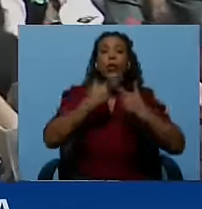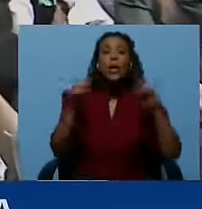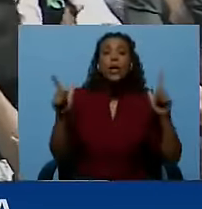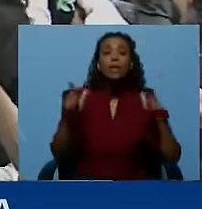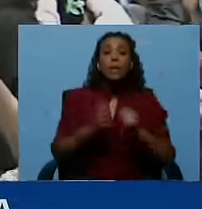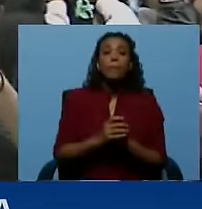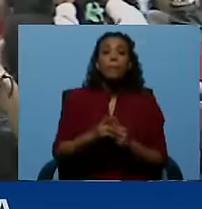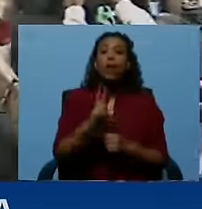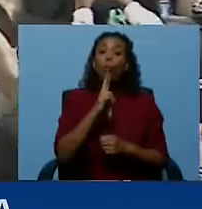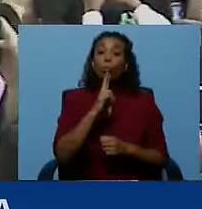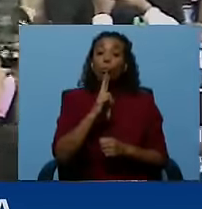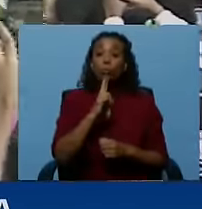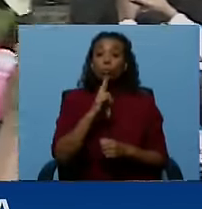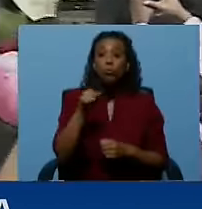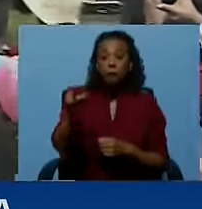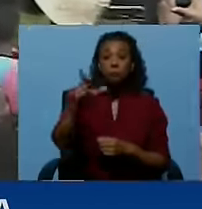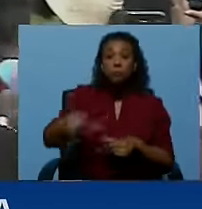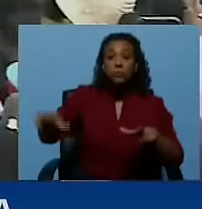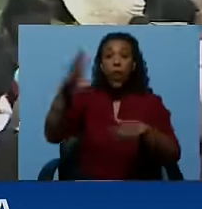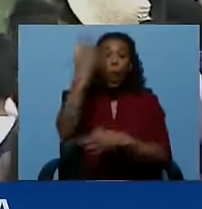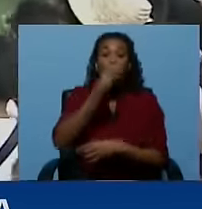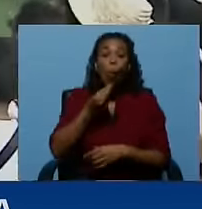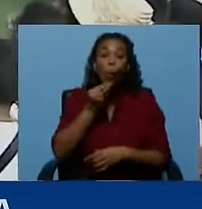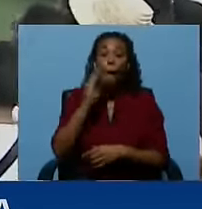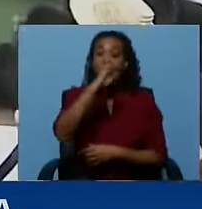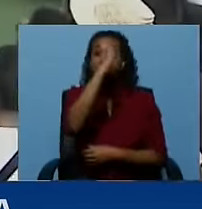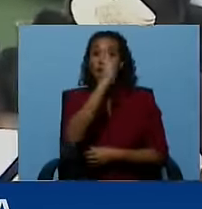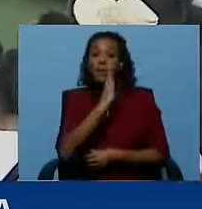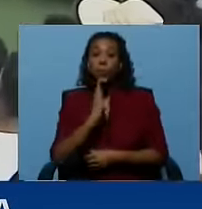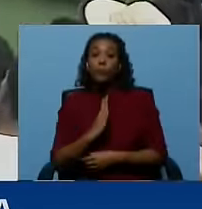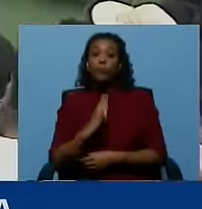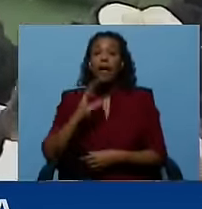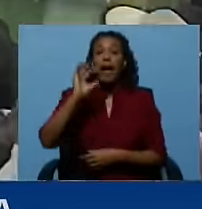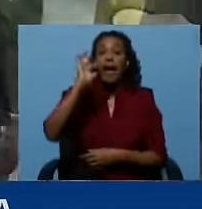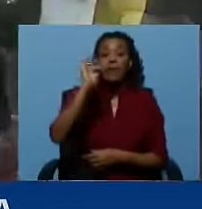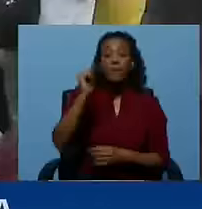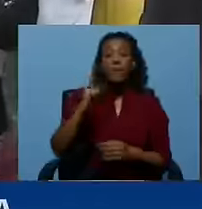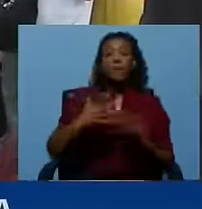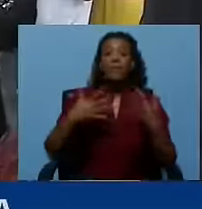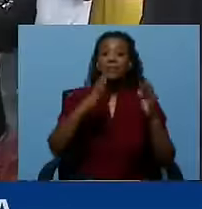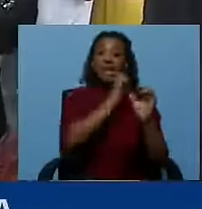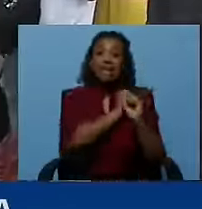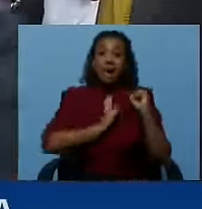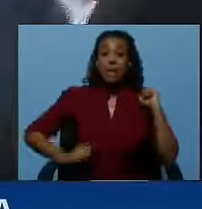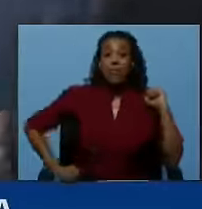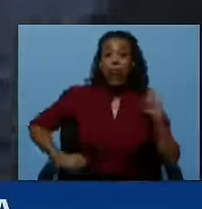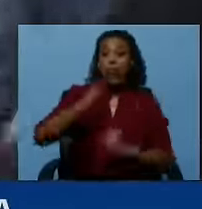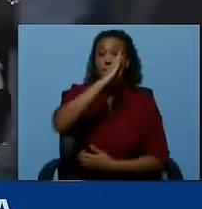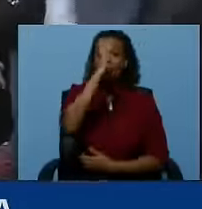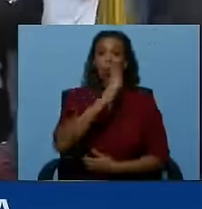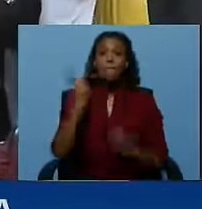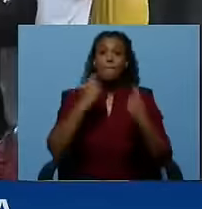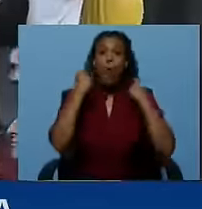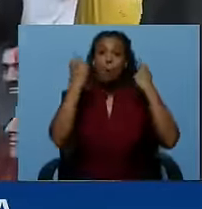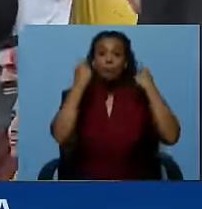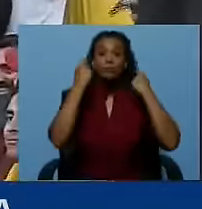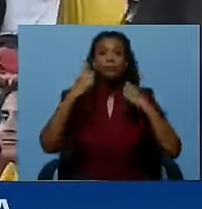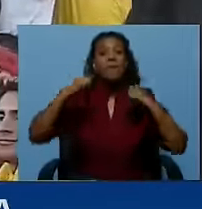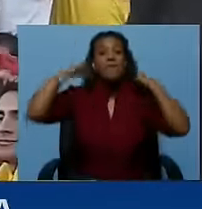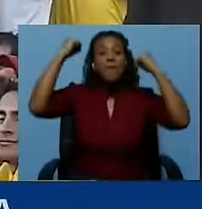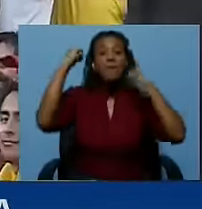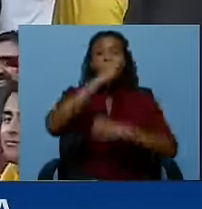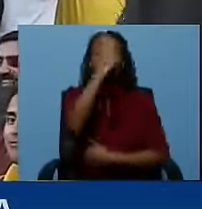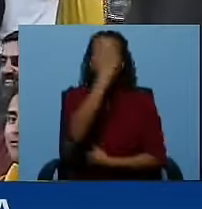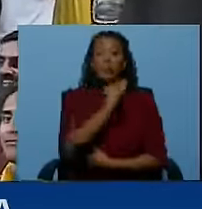Honduras. La juventud brasilera, el FMLN El Salvador, Brasil Popular, que viva Brasil,